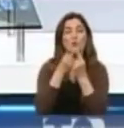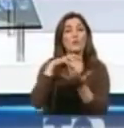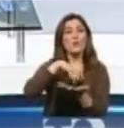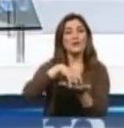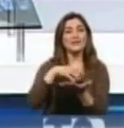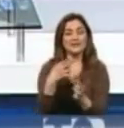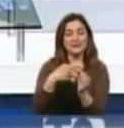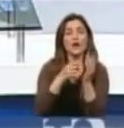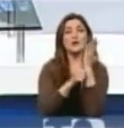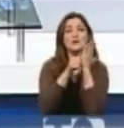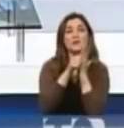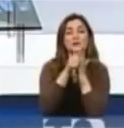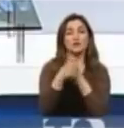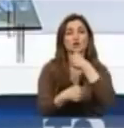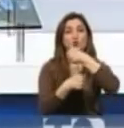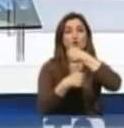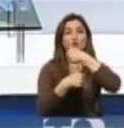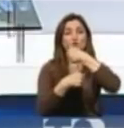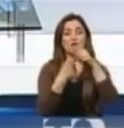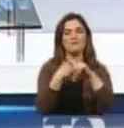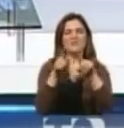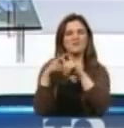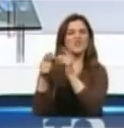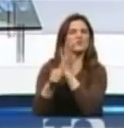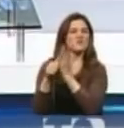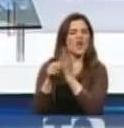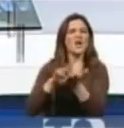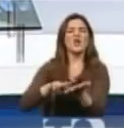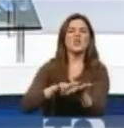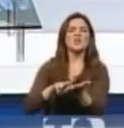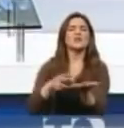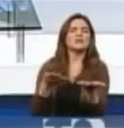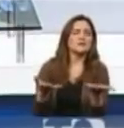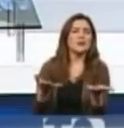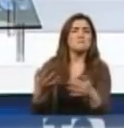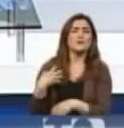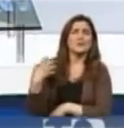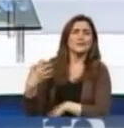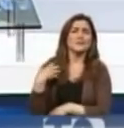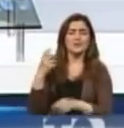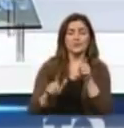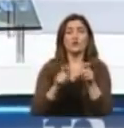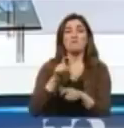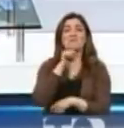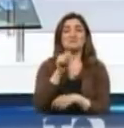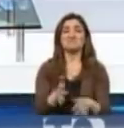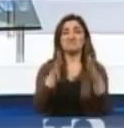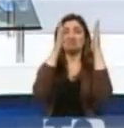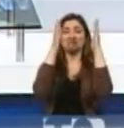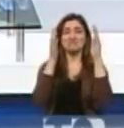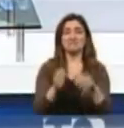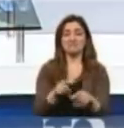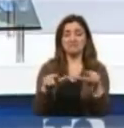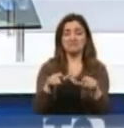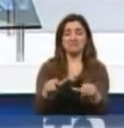con la presencia de ministros y subsecretarios de diferentes carteras. La reunión se desarrolló en medio de protestas ciudadanas por la falta de atención a